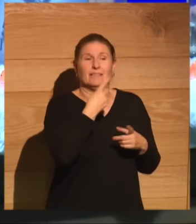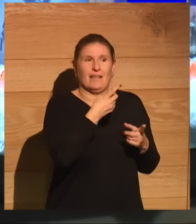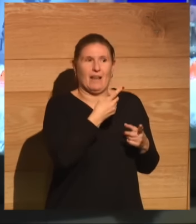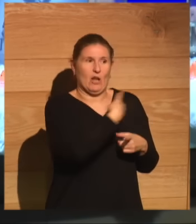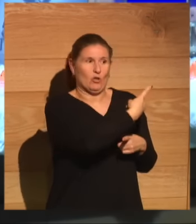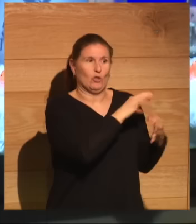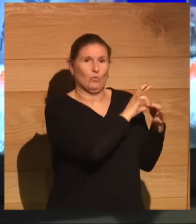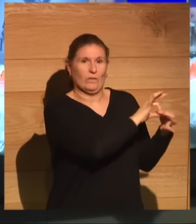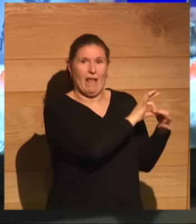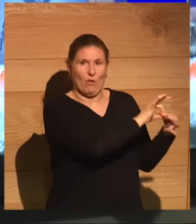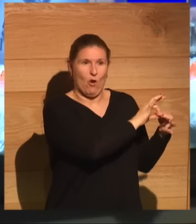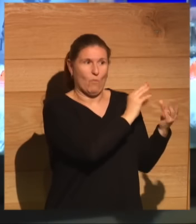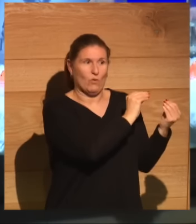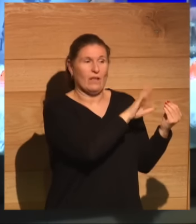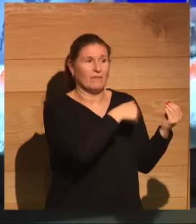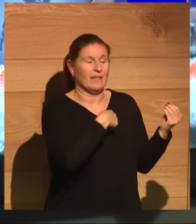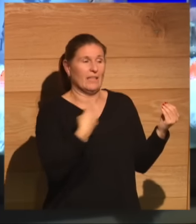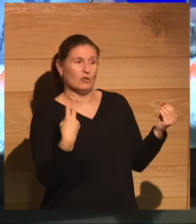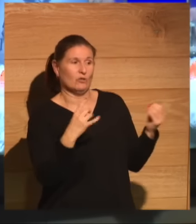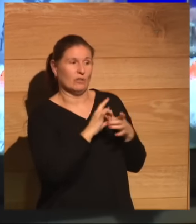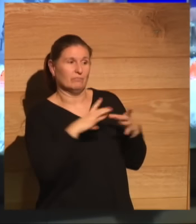tipo de música. A Juan. Y se ha apartado de nosotros.